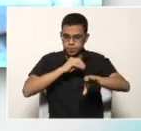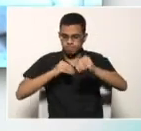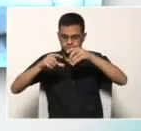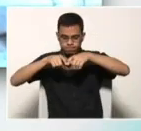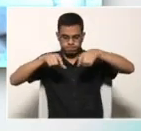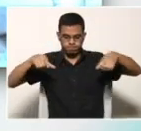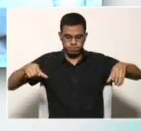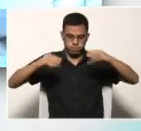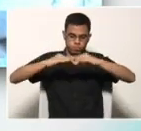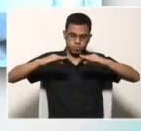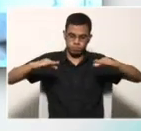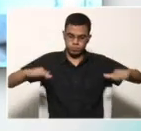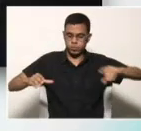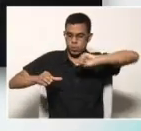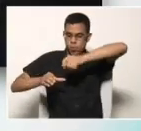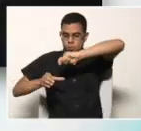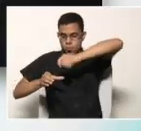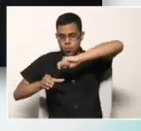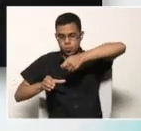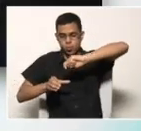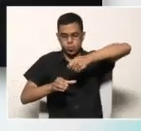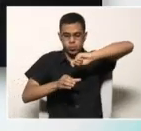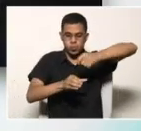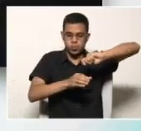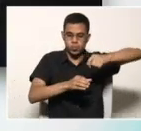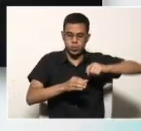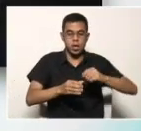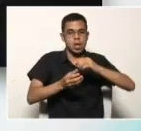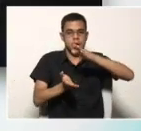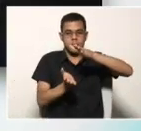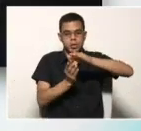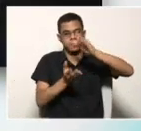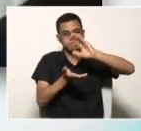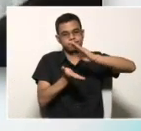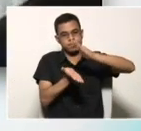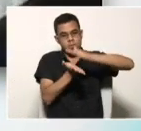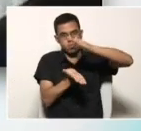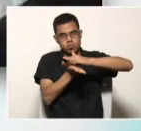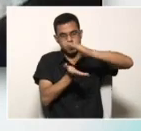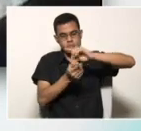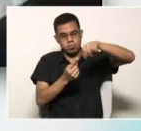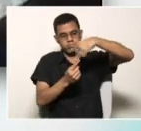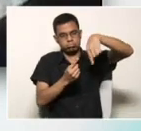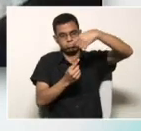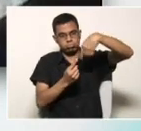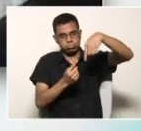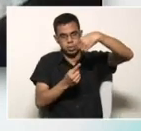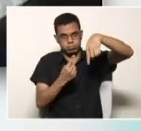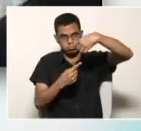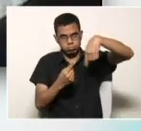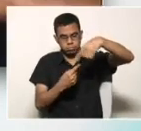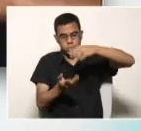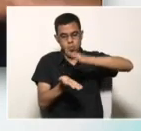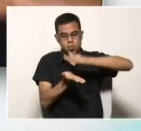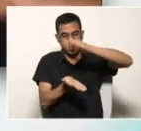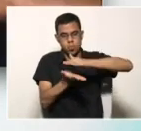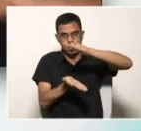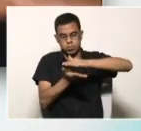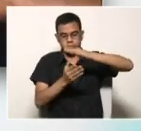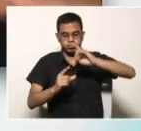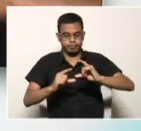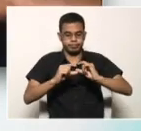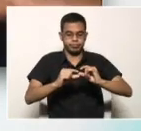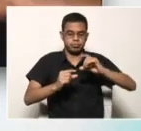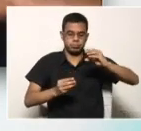en la base, coloqué los tornillos, coloqué el resorte en la parte interior, el tornillo que sujeta a las dos